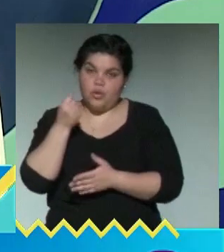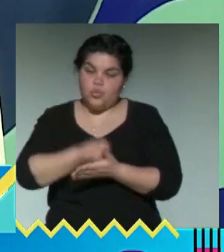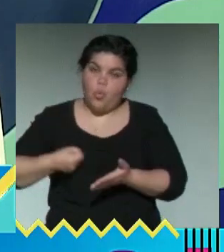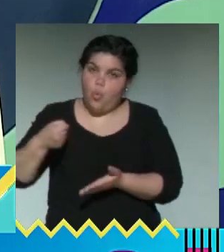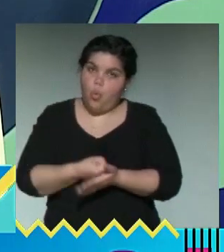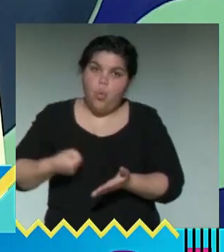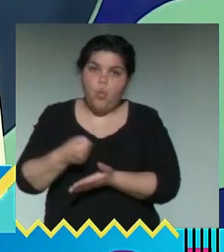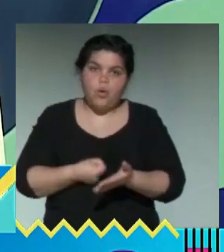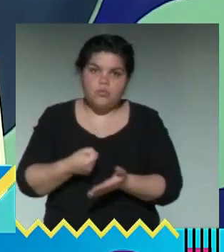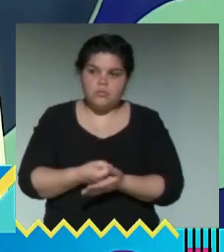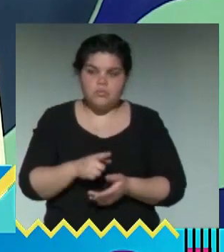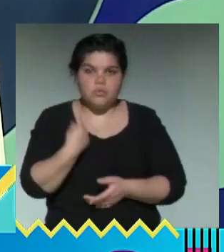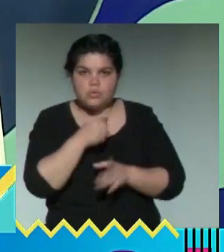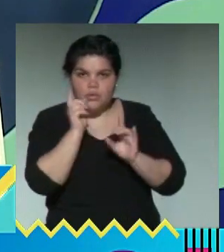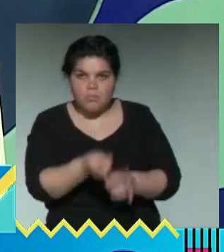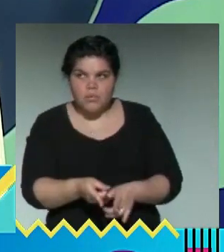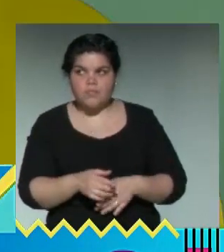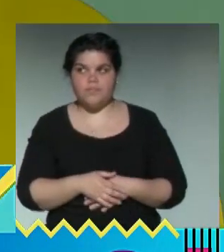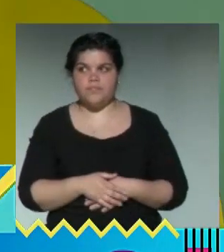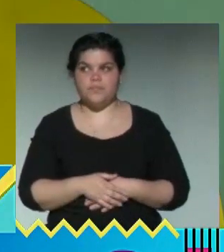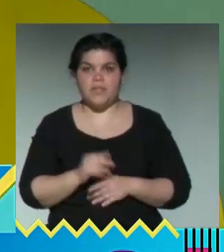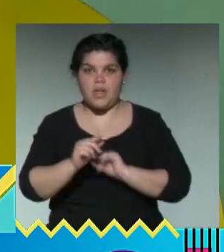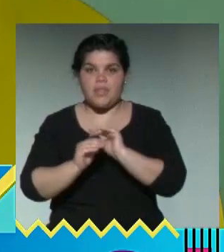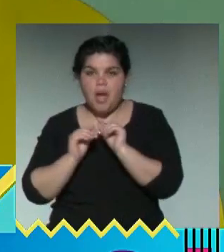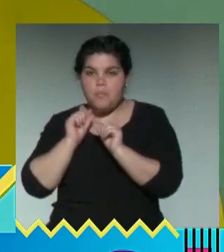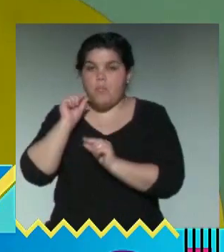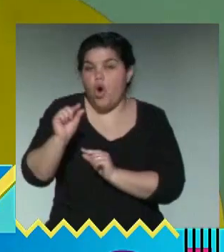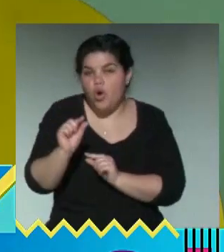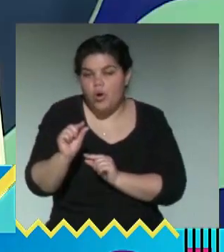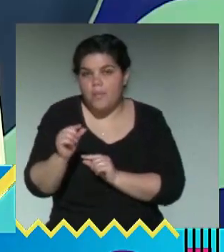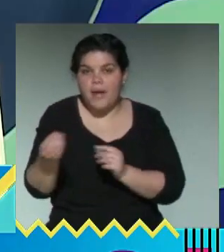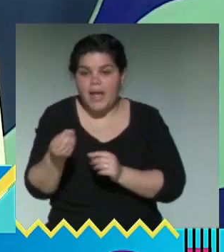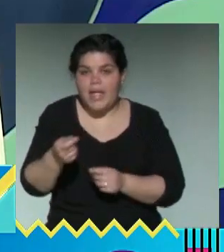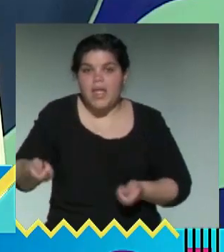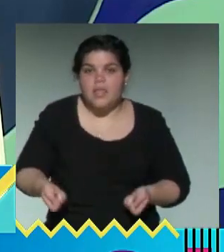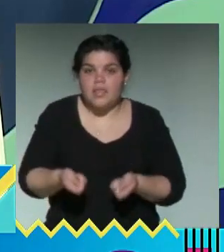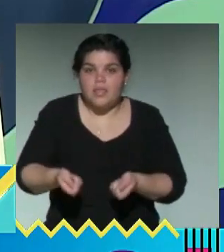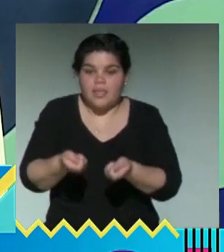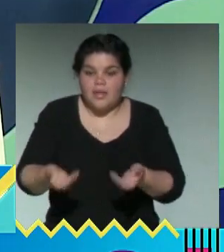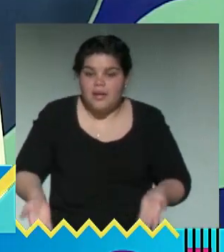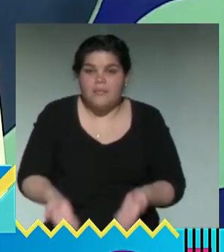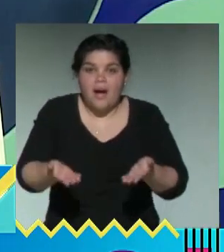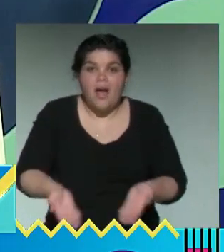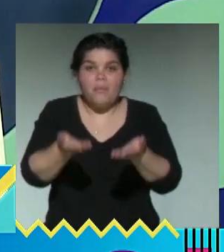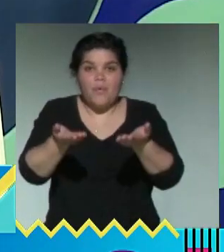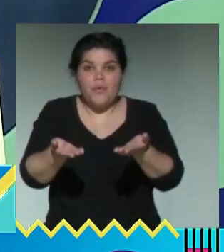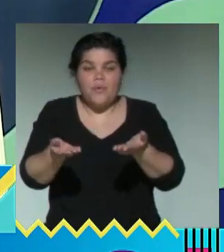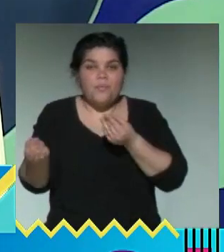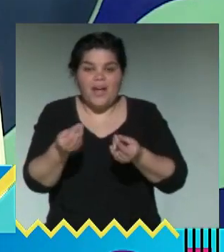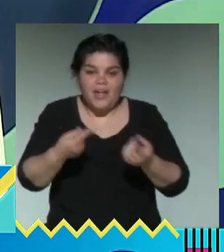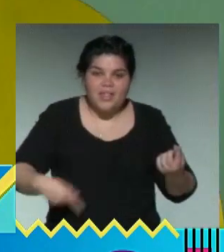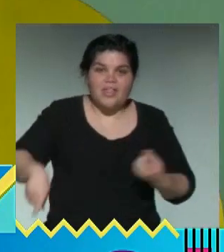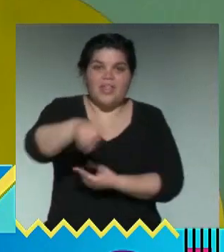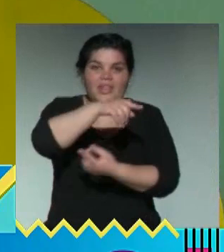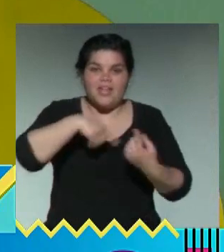Bueno, nosotros le dimos con también una relevancia para que ellos se incentiven, y además, como dice Jorge, genera un círculo